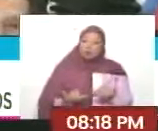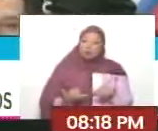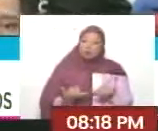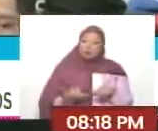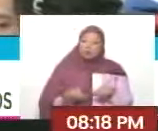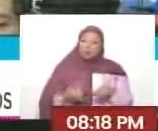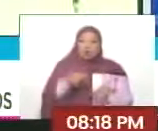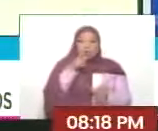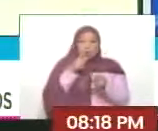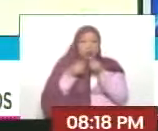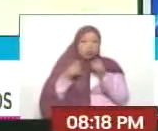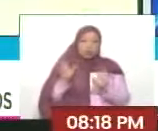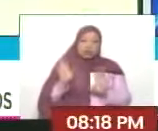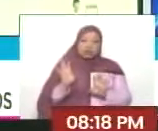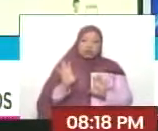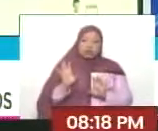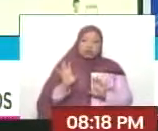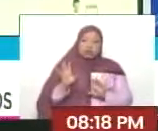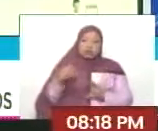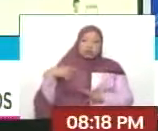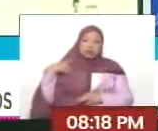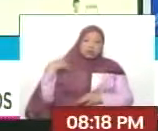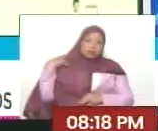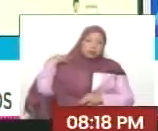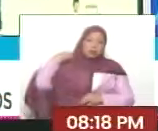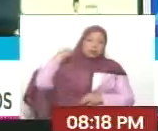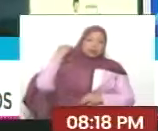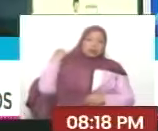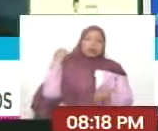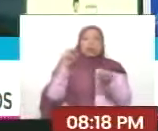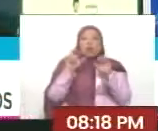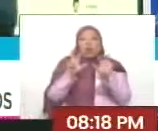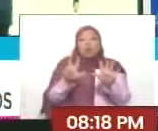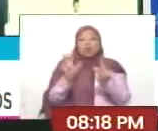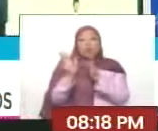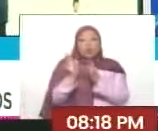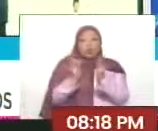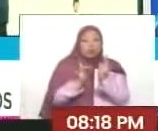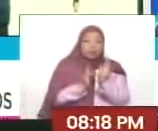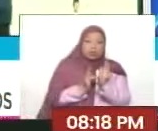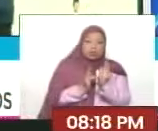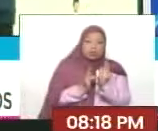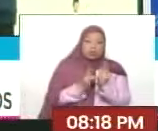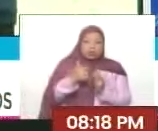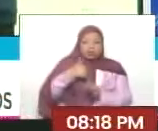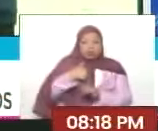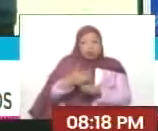aunque no me lo preguntaste. Se adelantó la pregunta, presidente, porque yo, es el 8 de abril. Yo soy un picado.